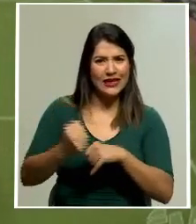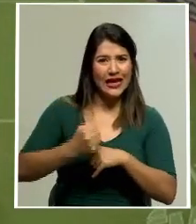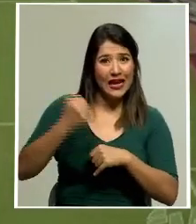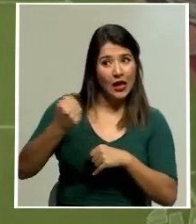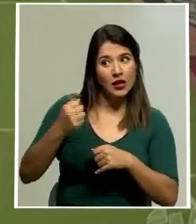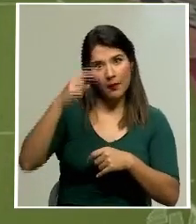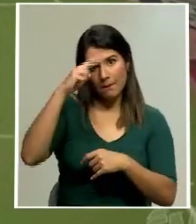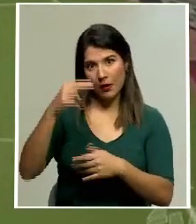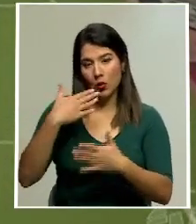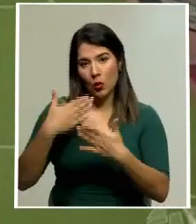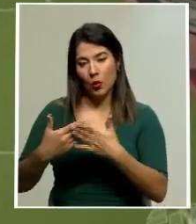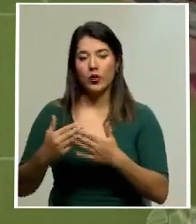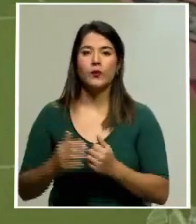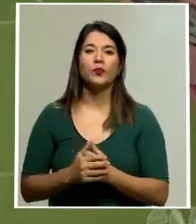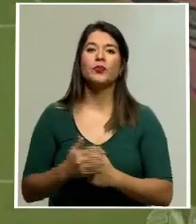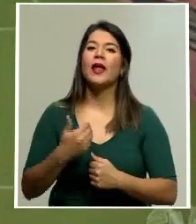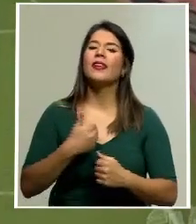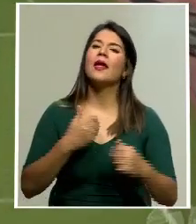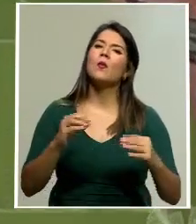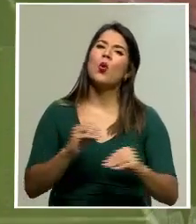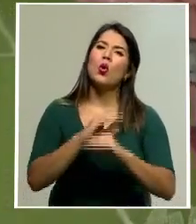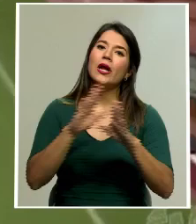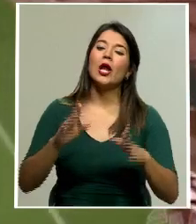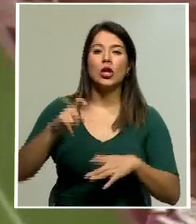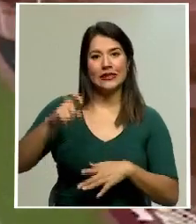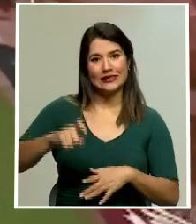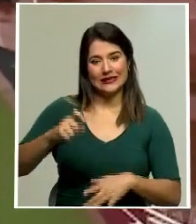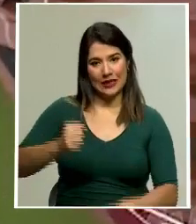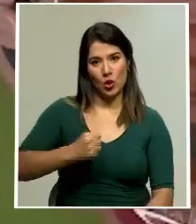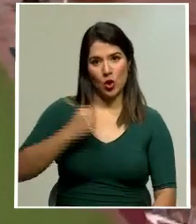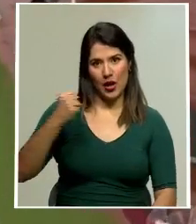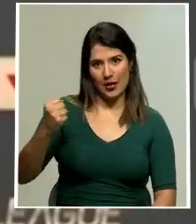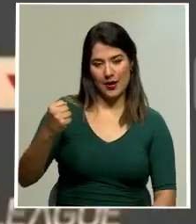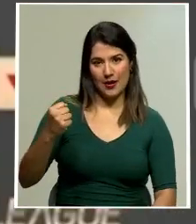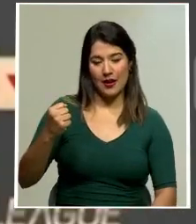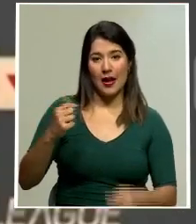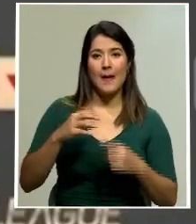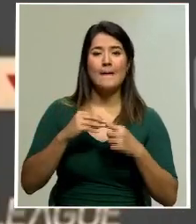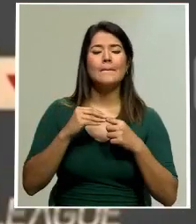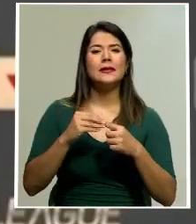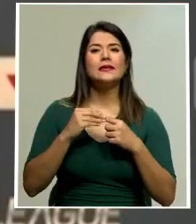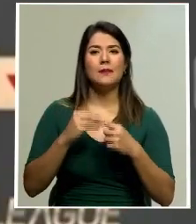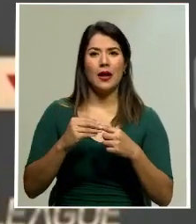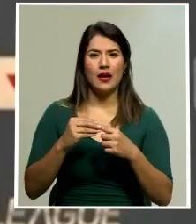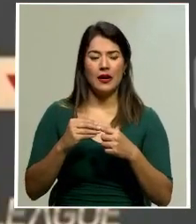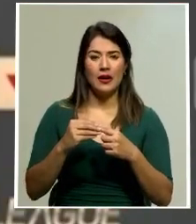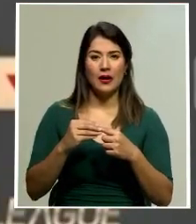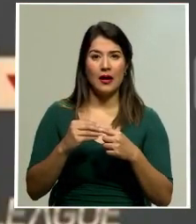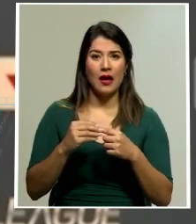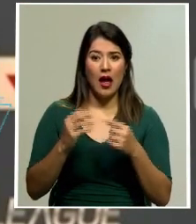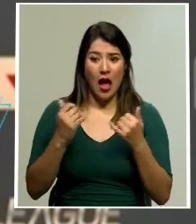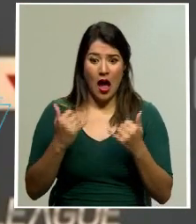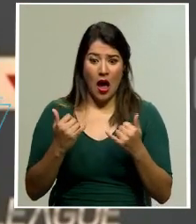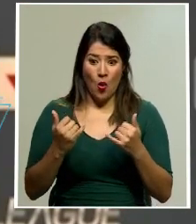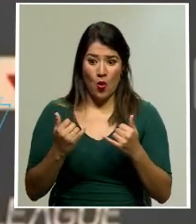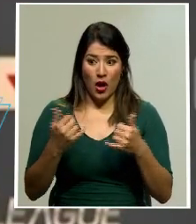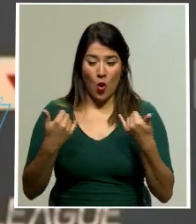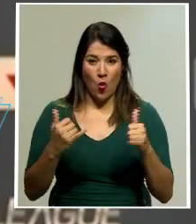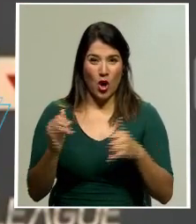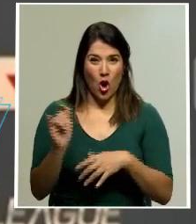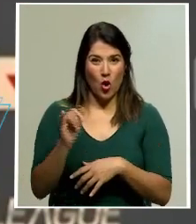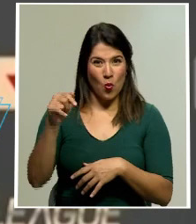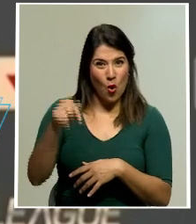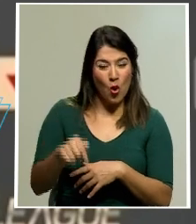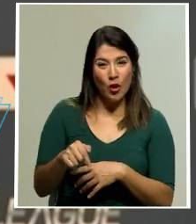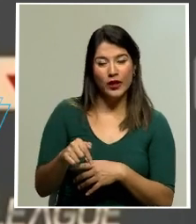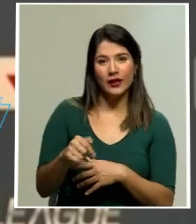enfrente. Está claro que tenemos una necesidad de ganar, principalmente en este tipo de encuentros que se está